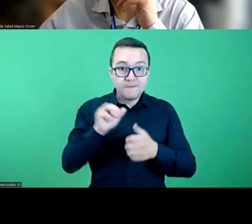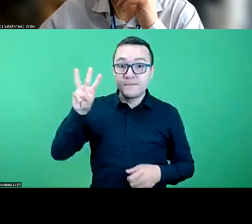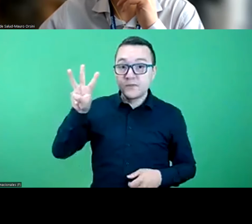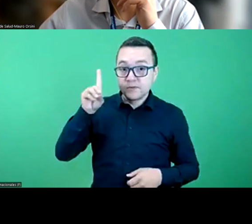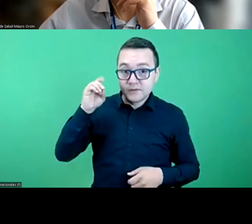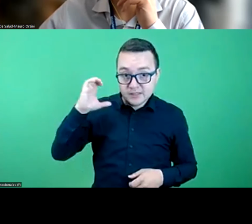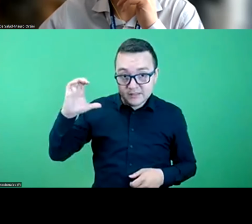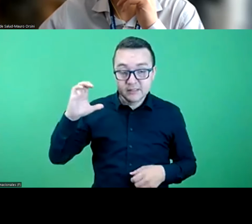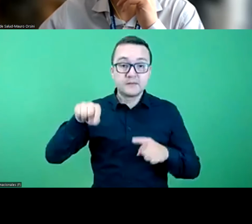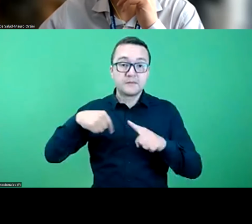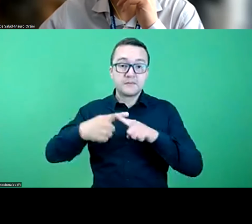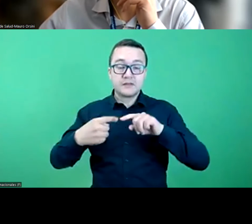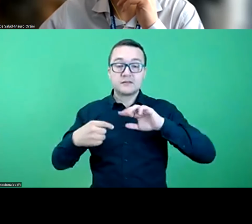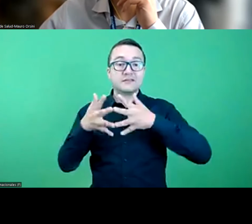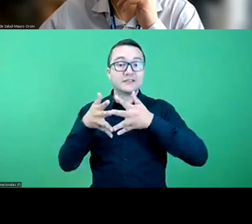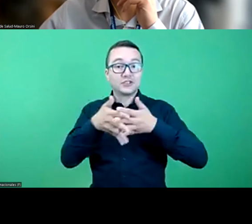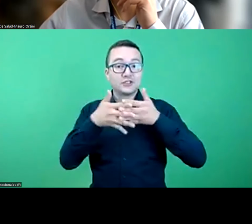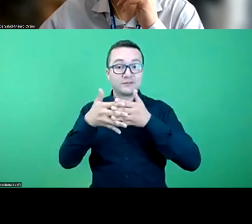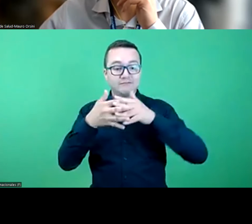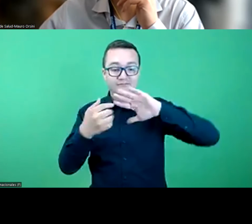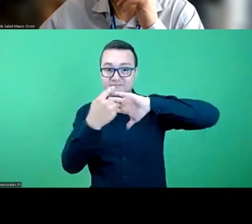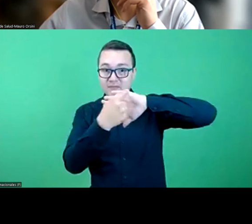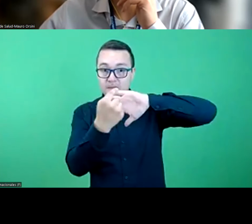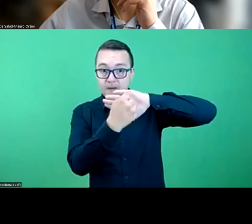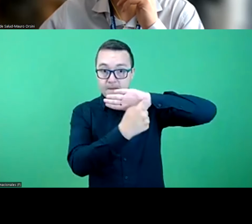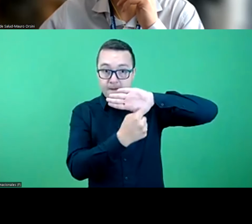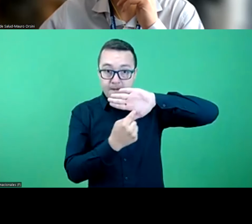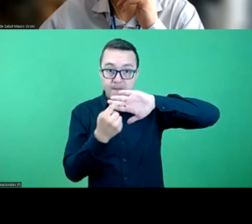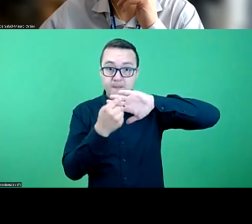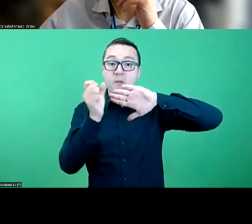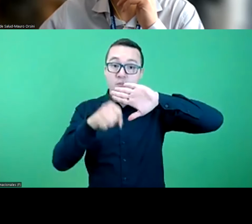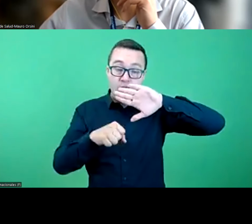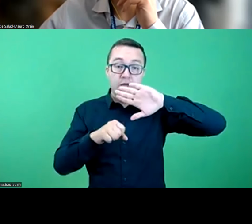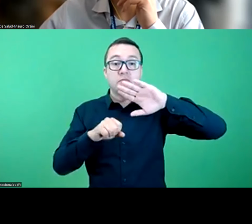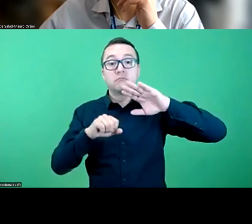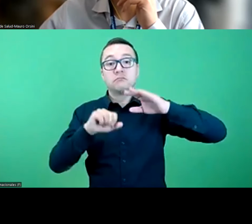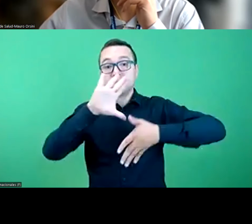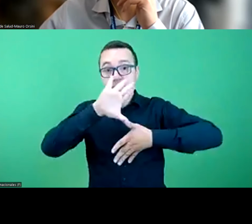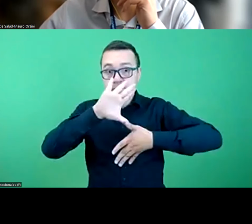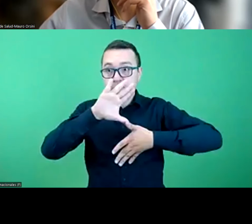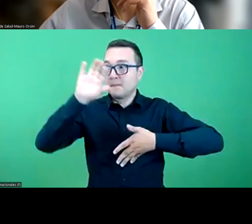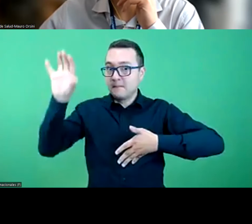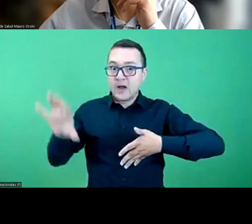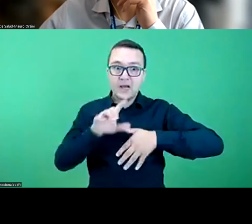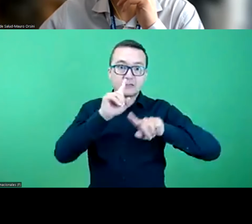en su entorno, acciones de movilización para dar visibilidad